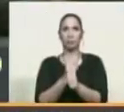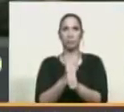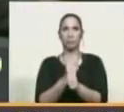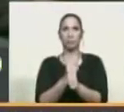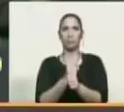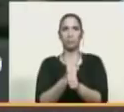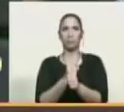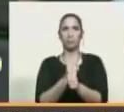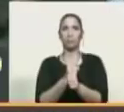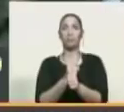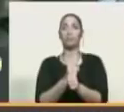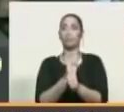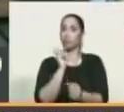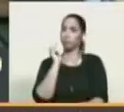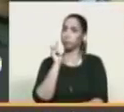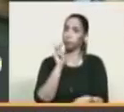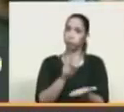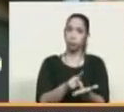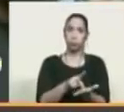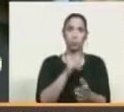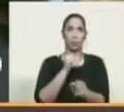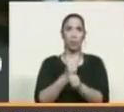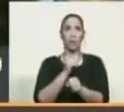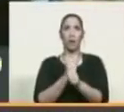La traerá para trabajar.